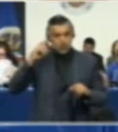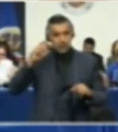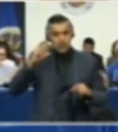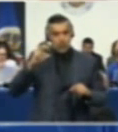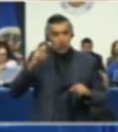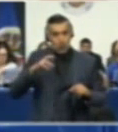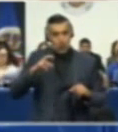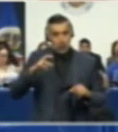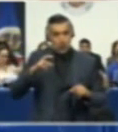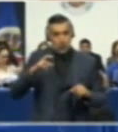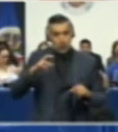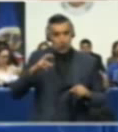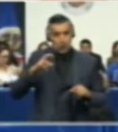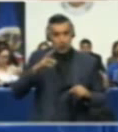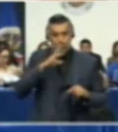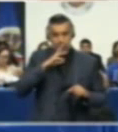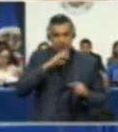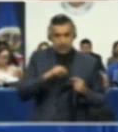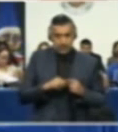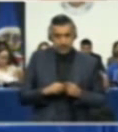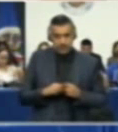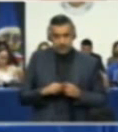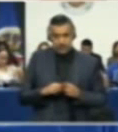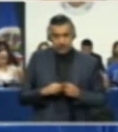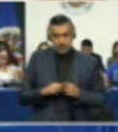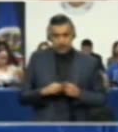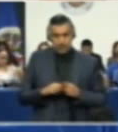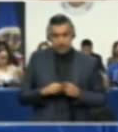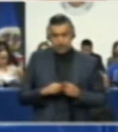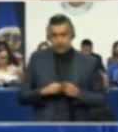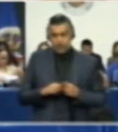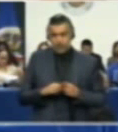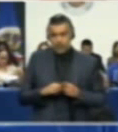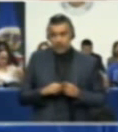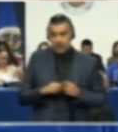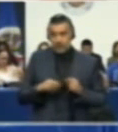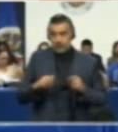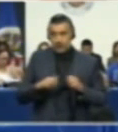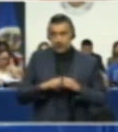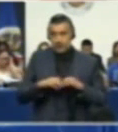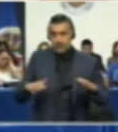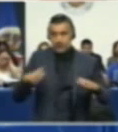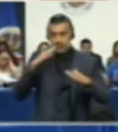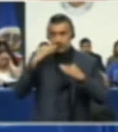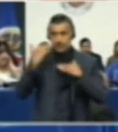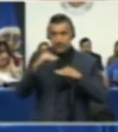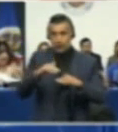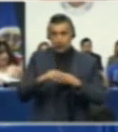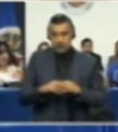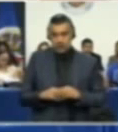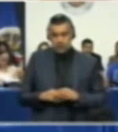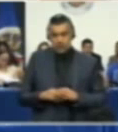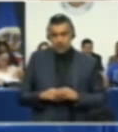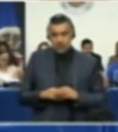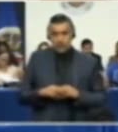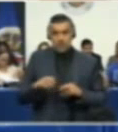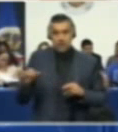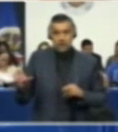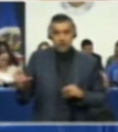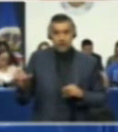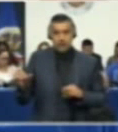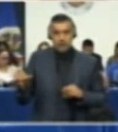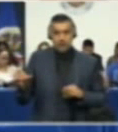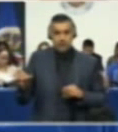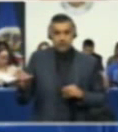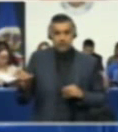realizar actos jurídicos válidos sin mayores limitaciones. Modifica también el inciso 6 del